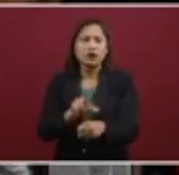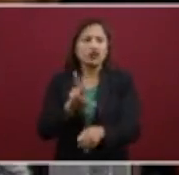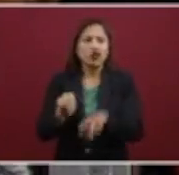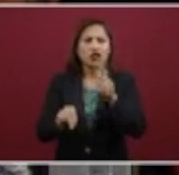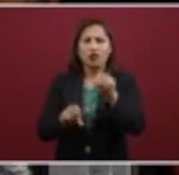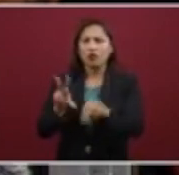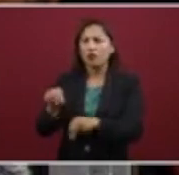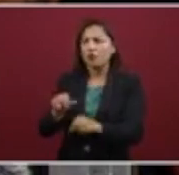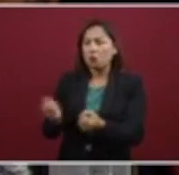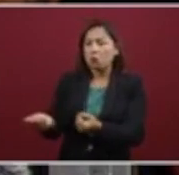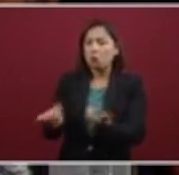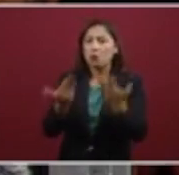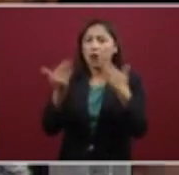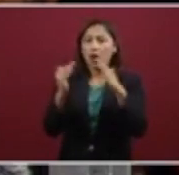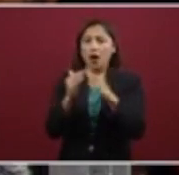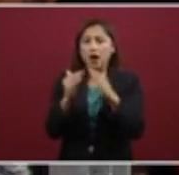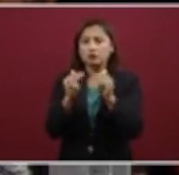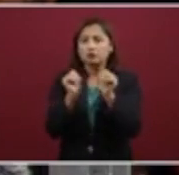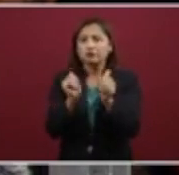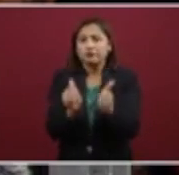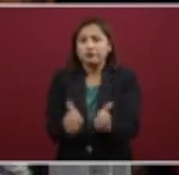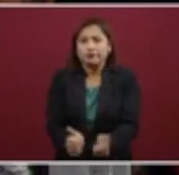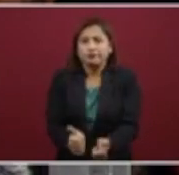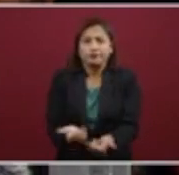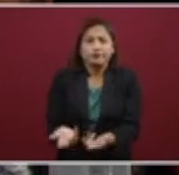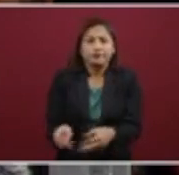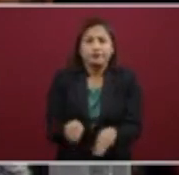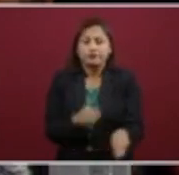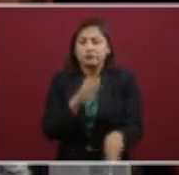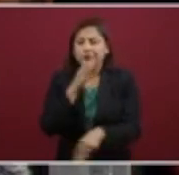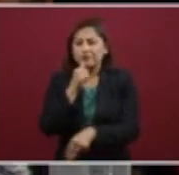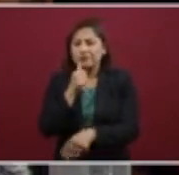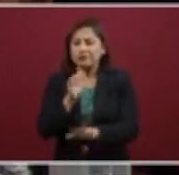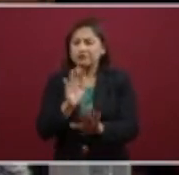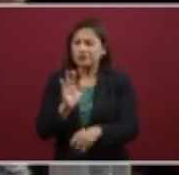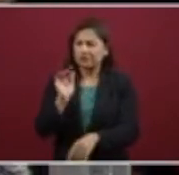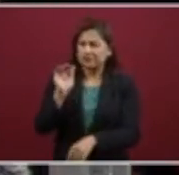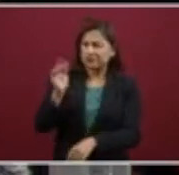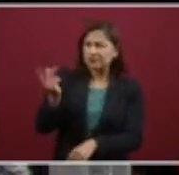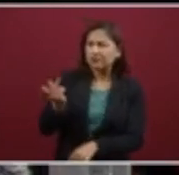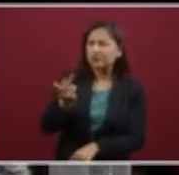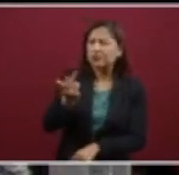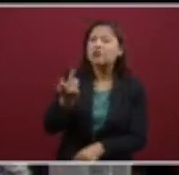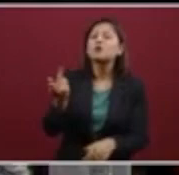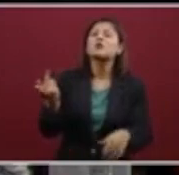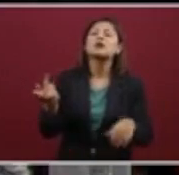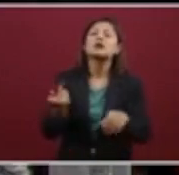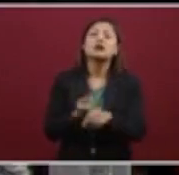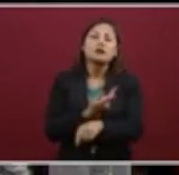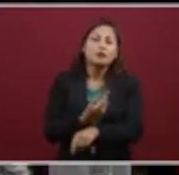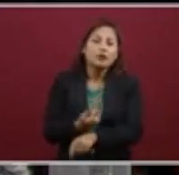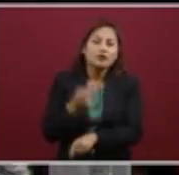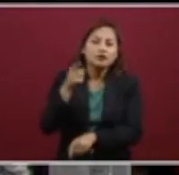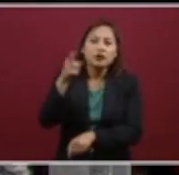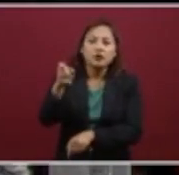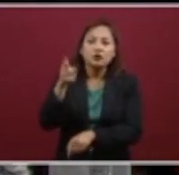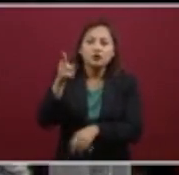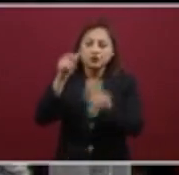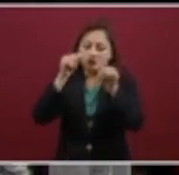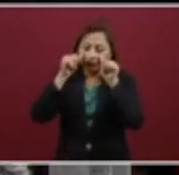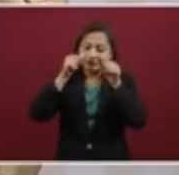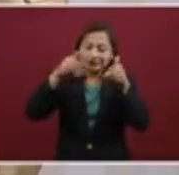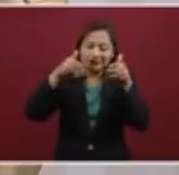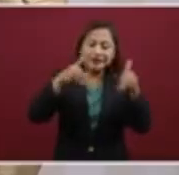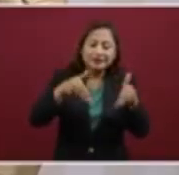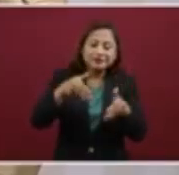refugiados, sin poderse mover. ¿Qué atención le van a dar usted a un caso como el de